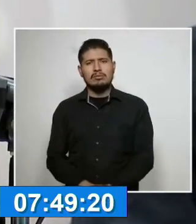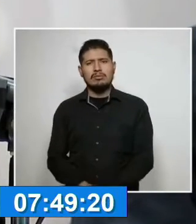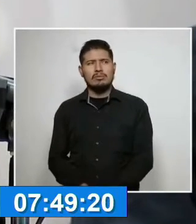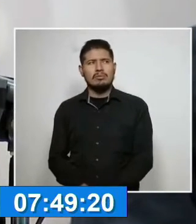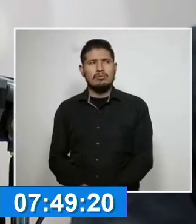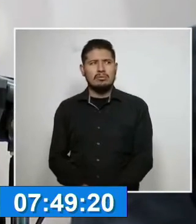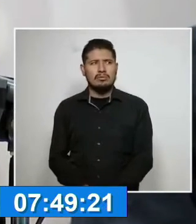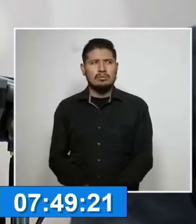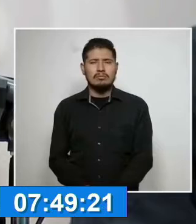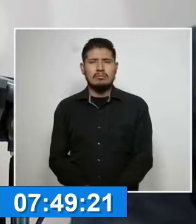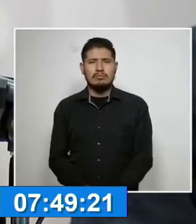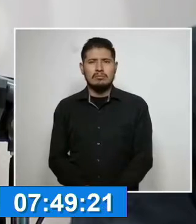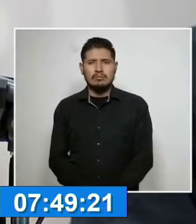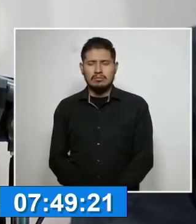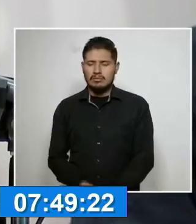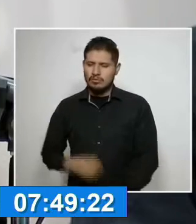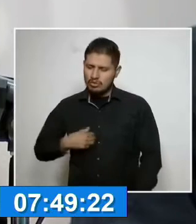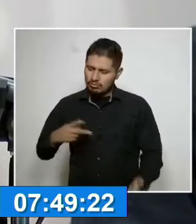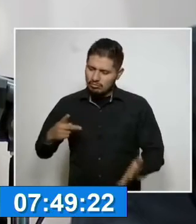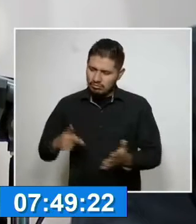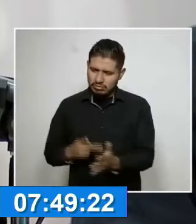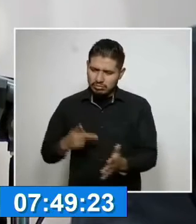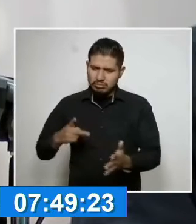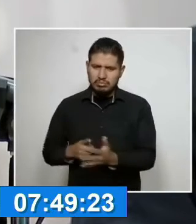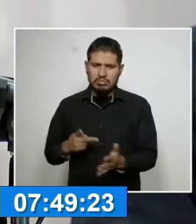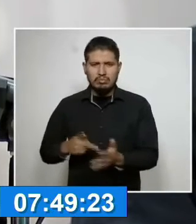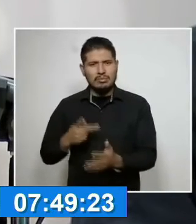Repito y repito de que